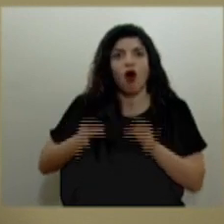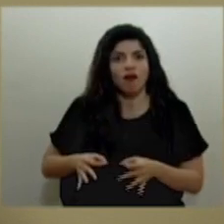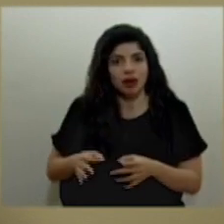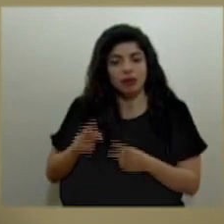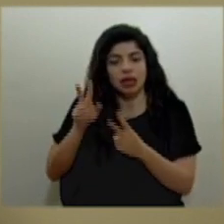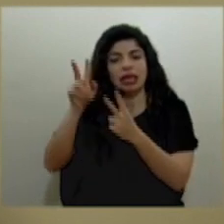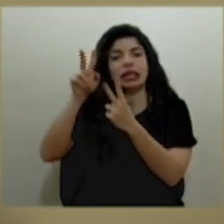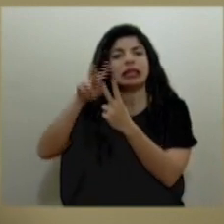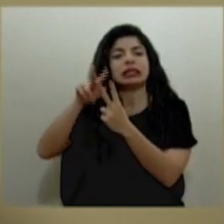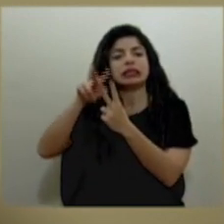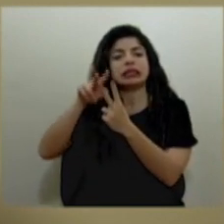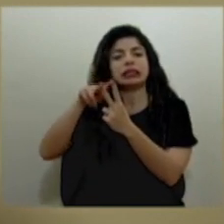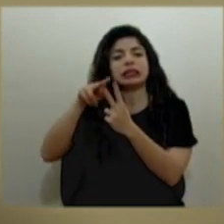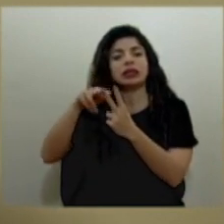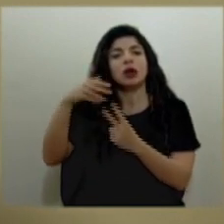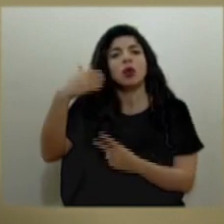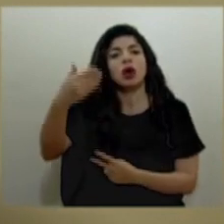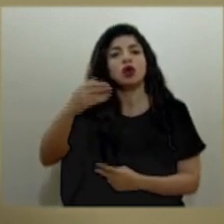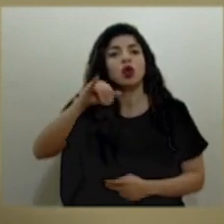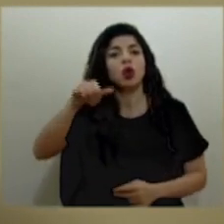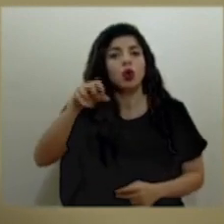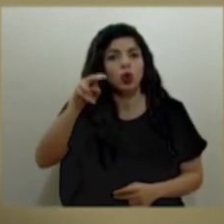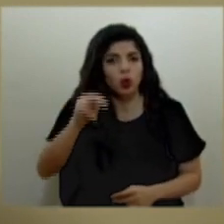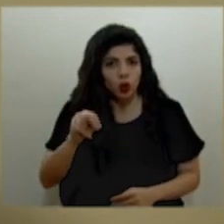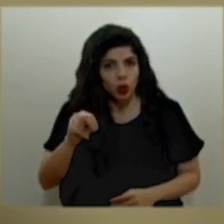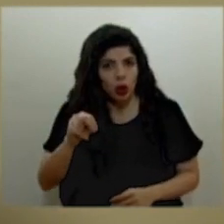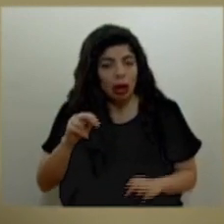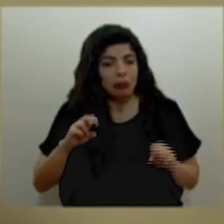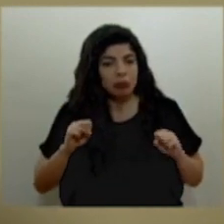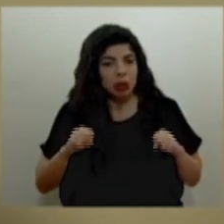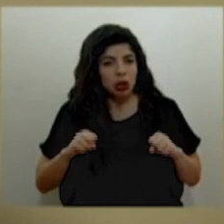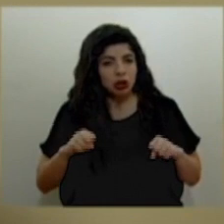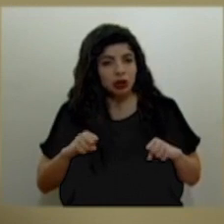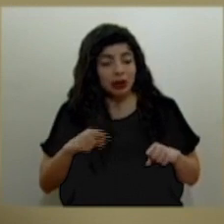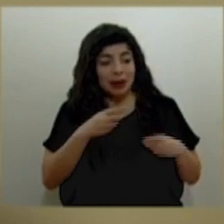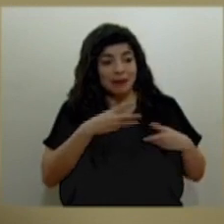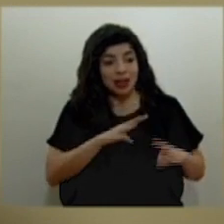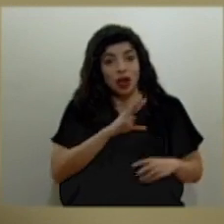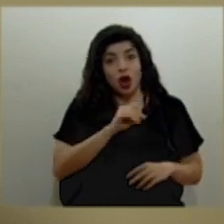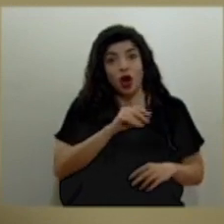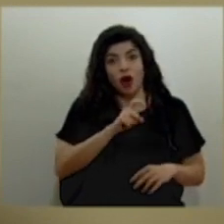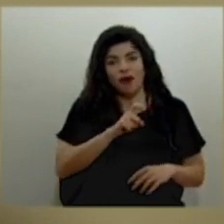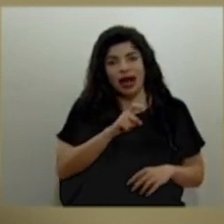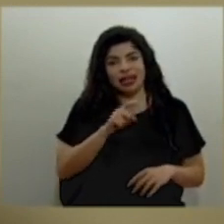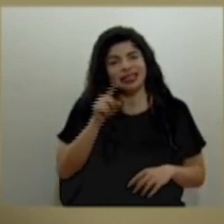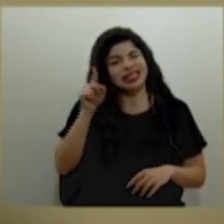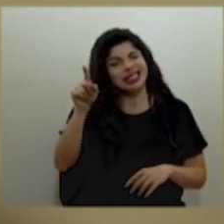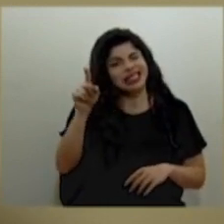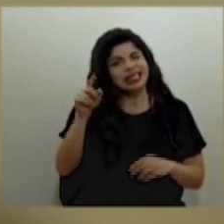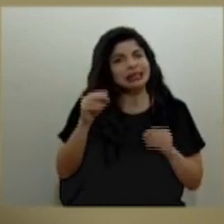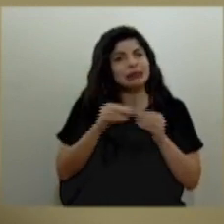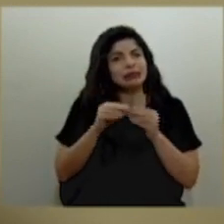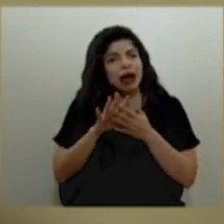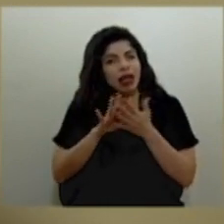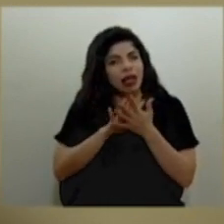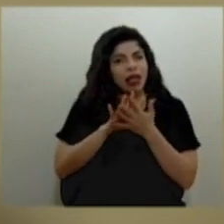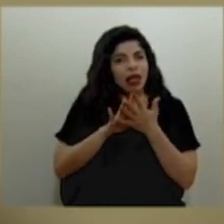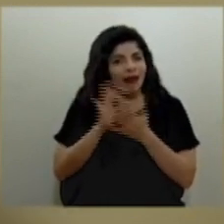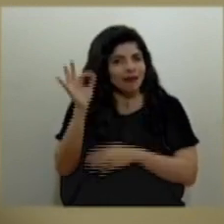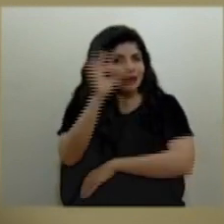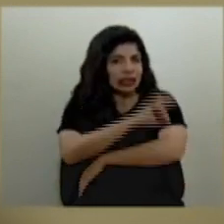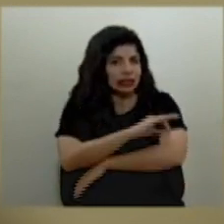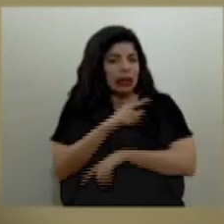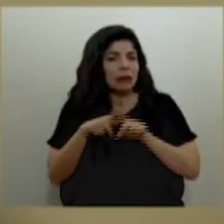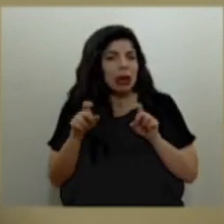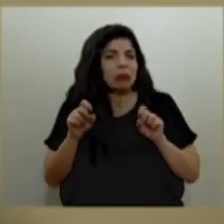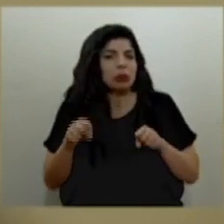Estas están para el mes de junio, eventualmente. El mecanismo COVAX es un poquito más incierto en estas fechas, pero las